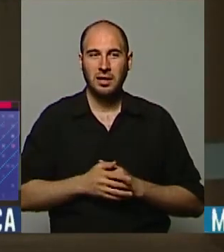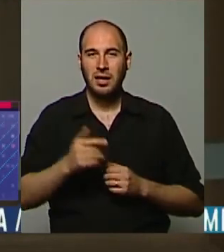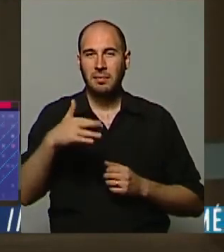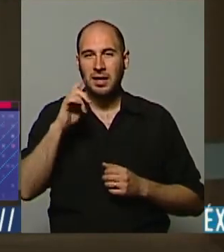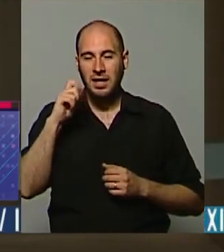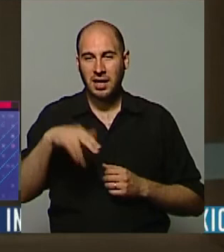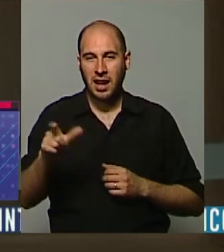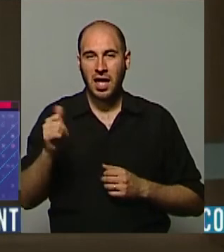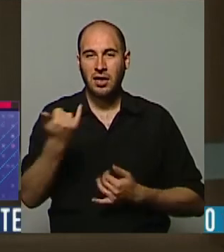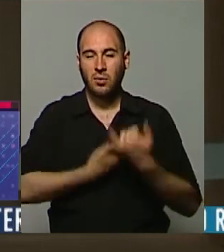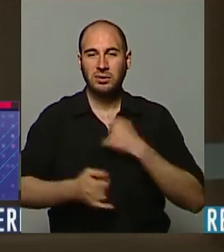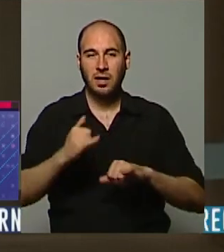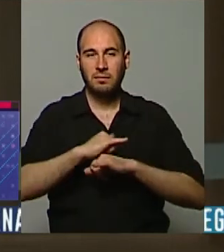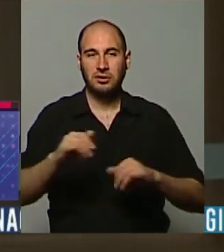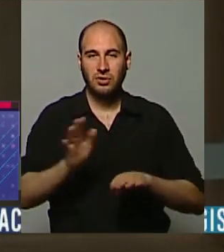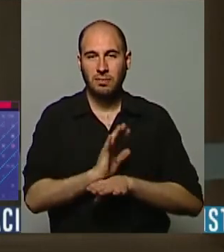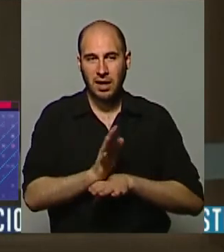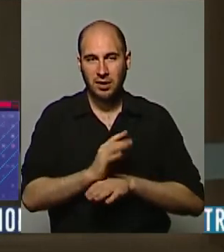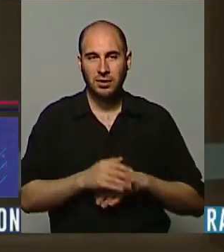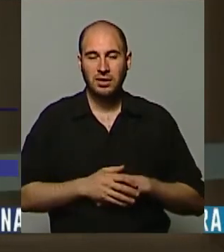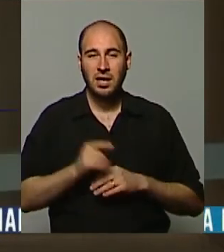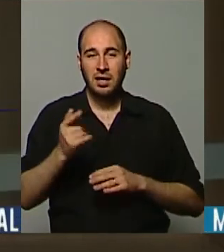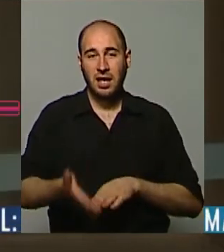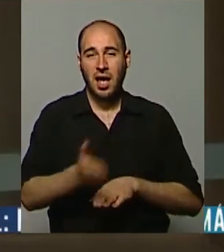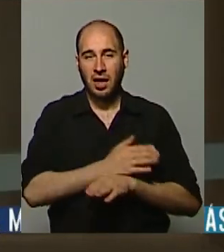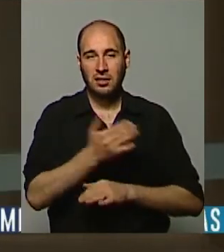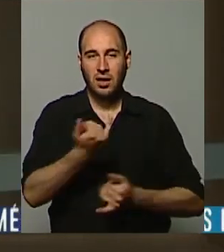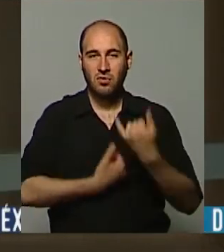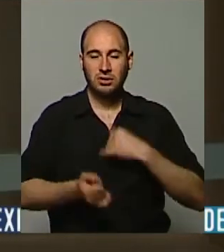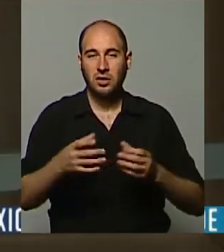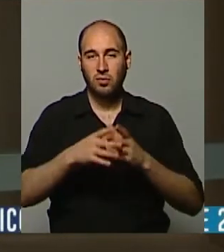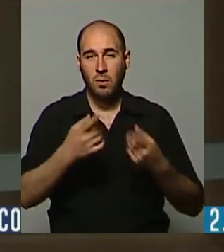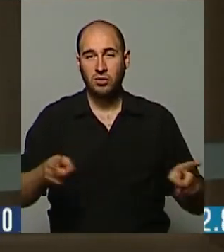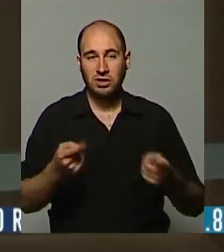Sánchez Moya, con la información de espectáculos y, bueno, anticipando sin duda el regreso de esta